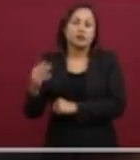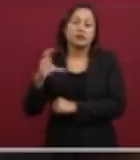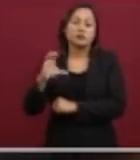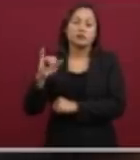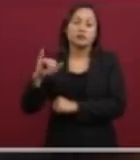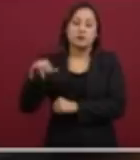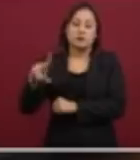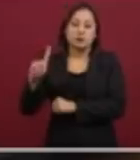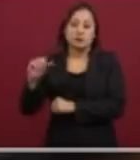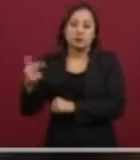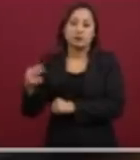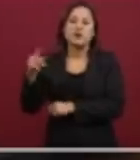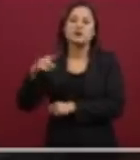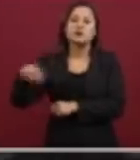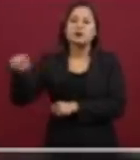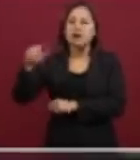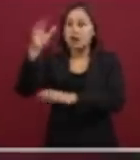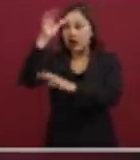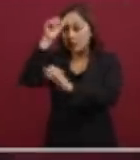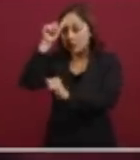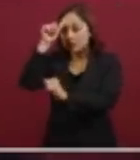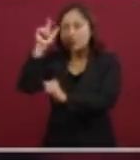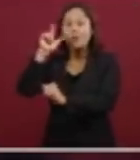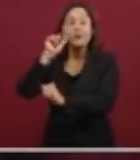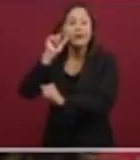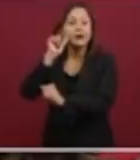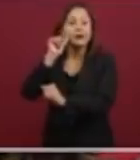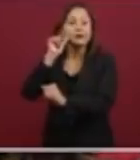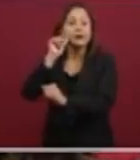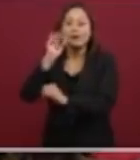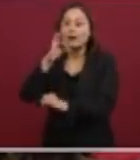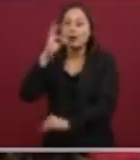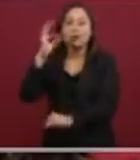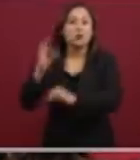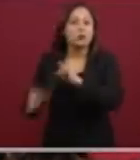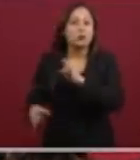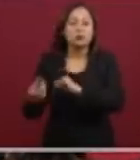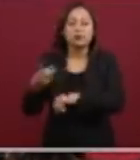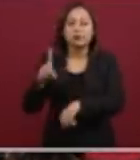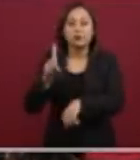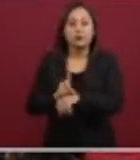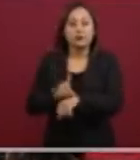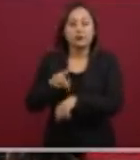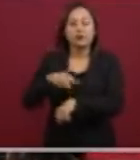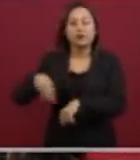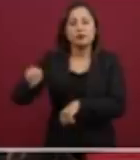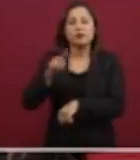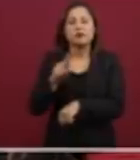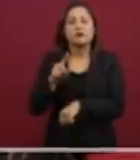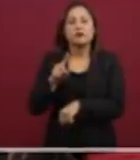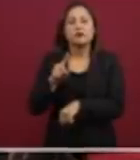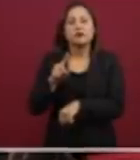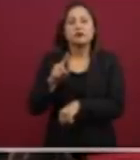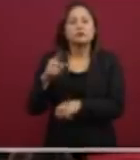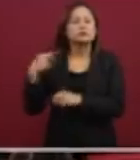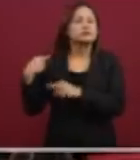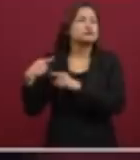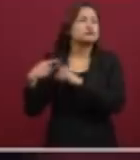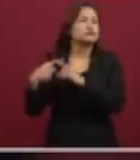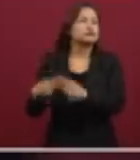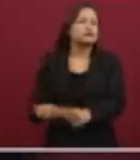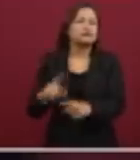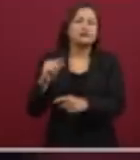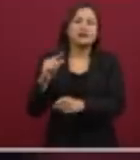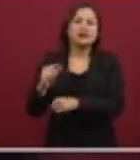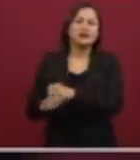iban a resolver este asunto que es histórico, que todos sabemos que tiene 70 años, 7 décadas y